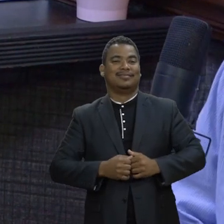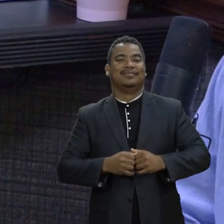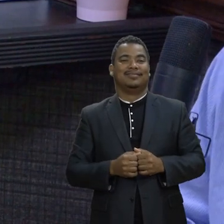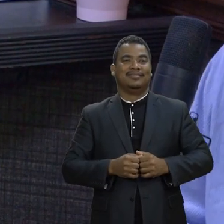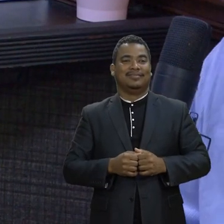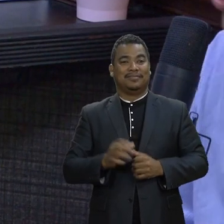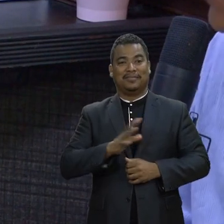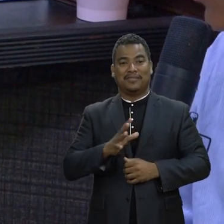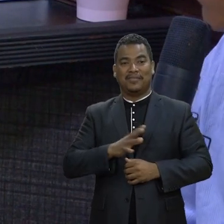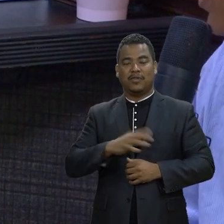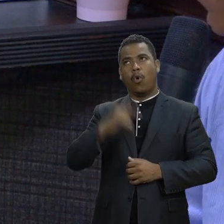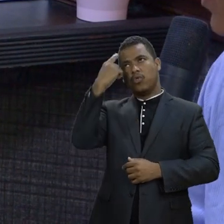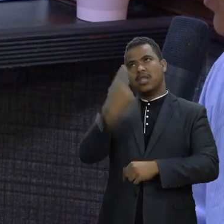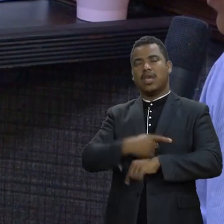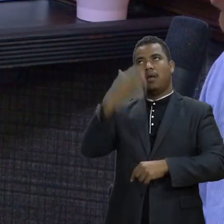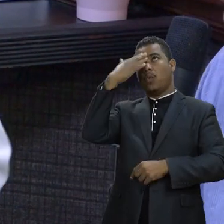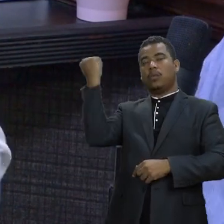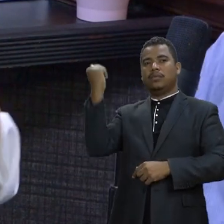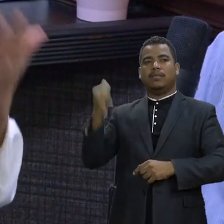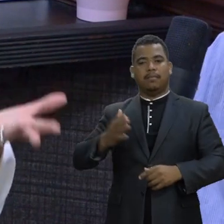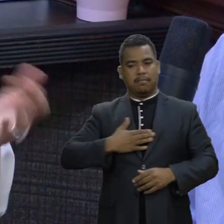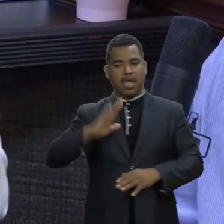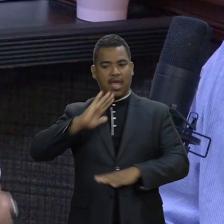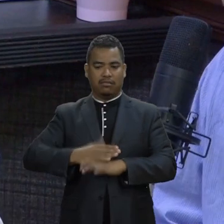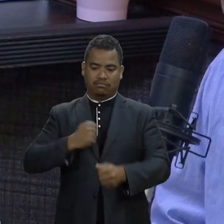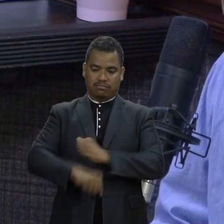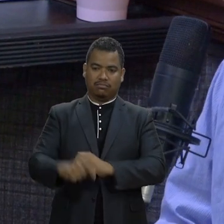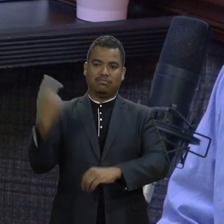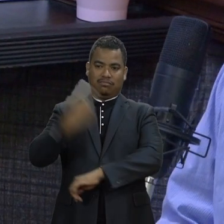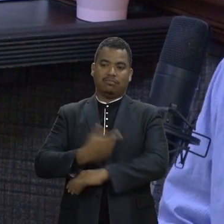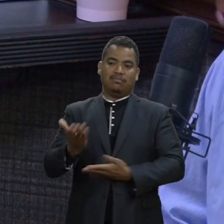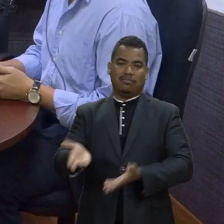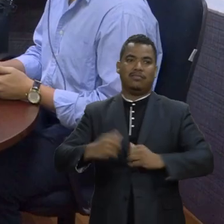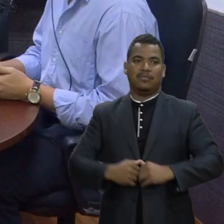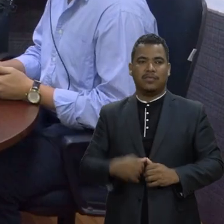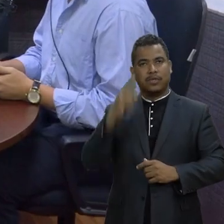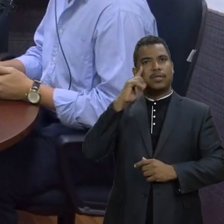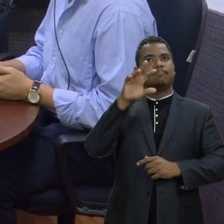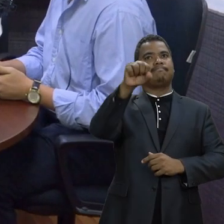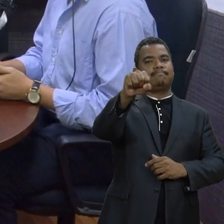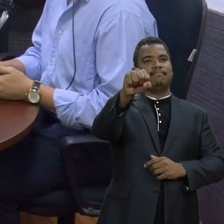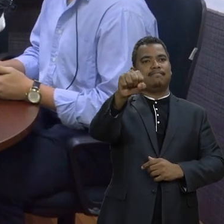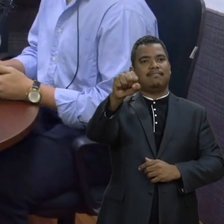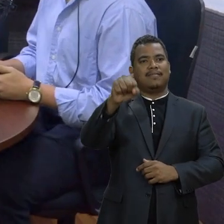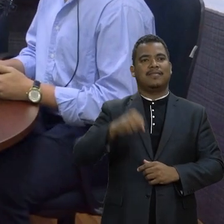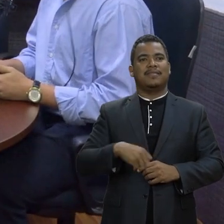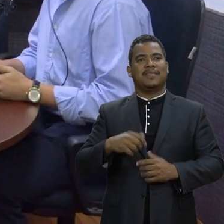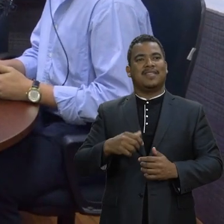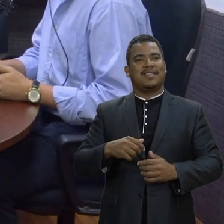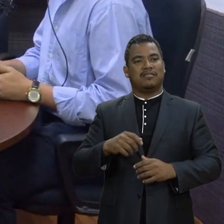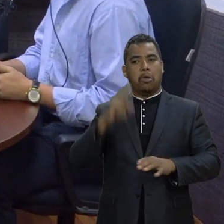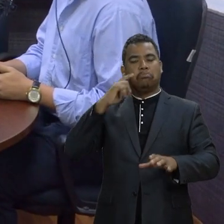Eso. Bien, un día inolvidable. El día que nació mi hija. ¿Un sueño por cumplir?